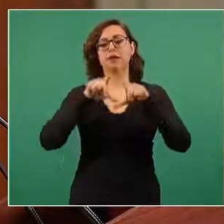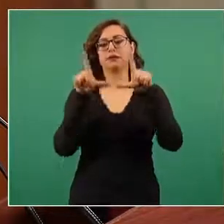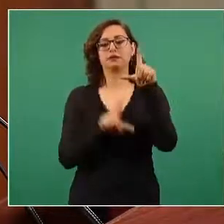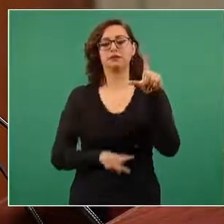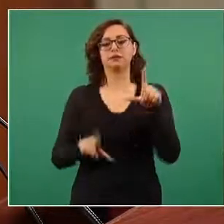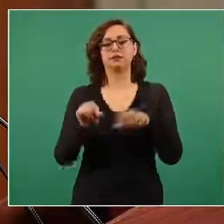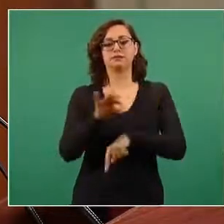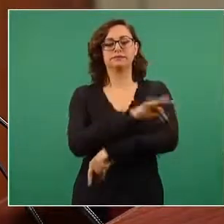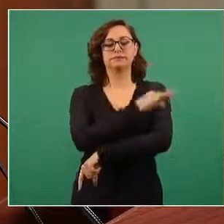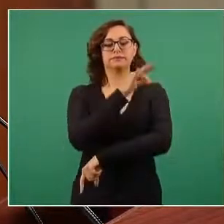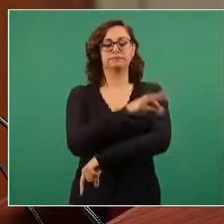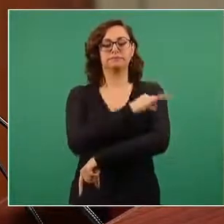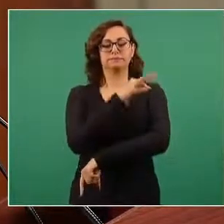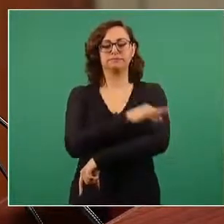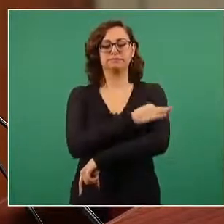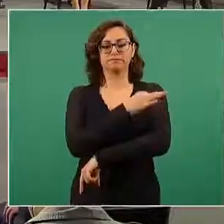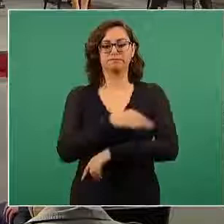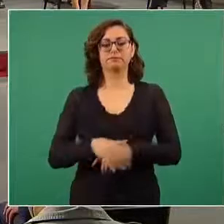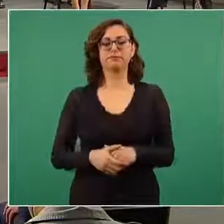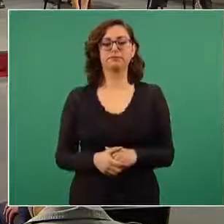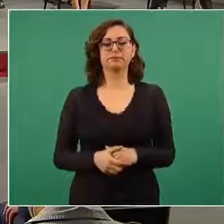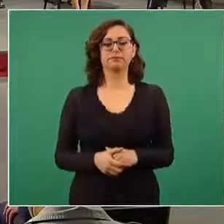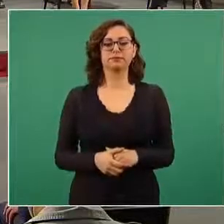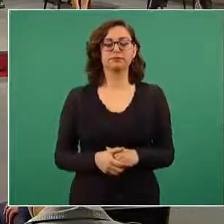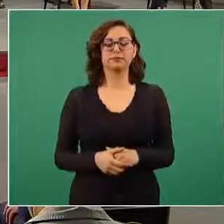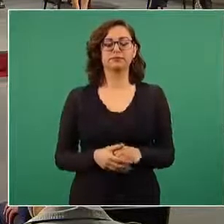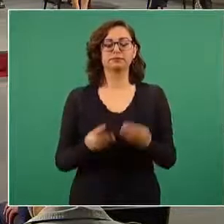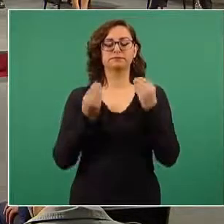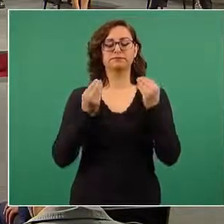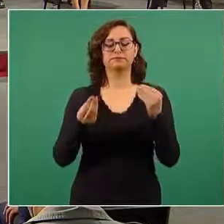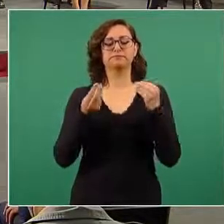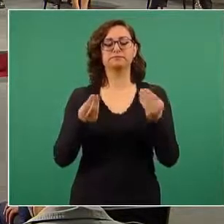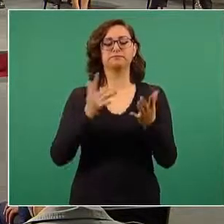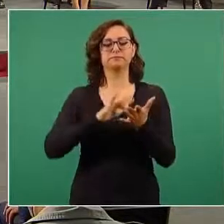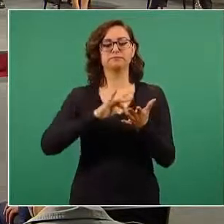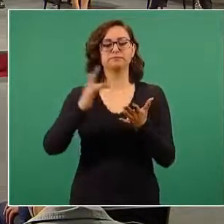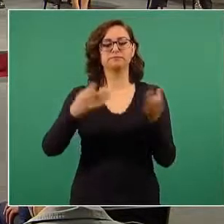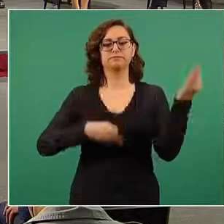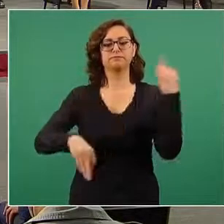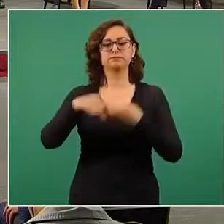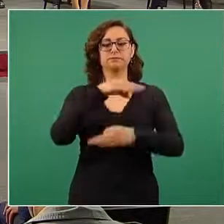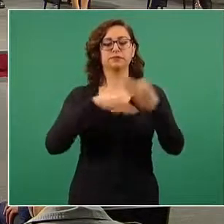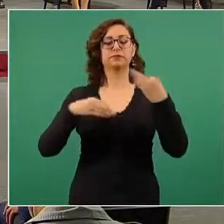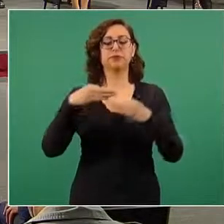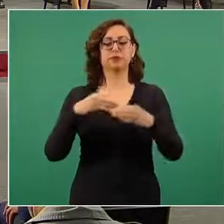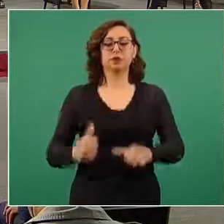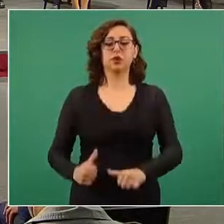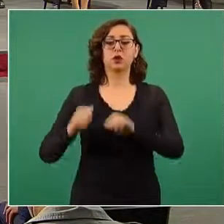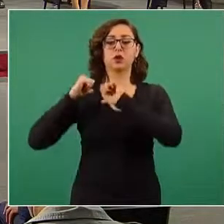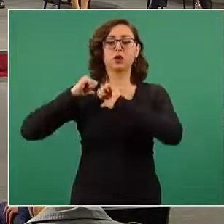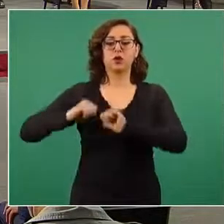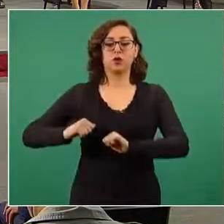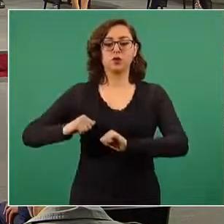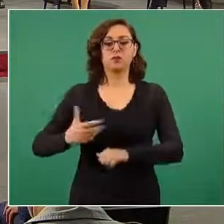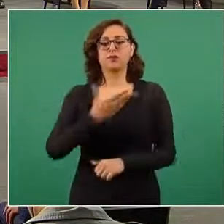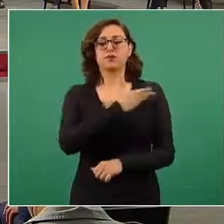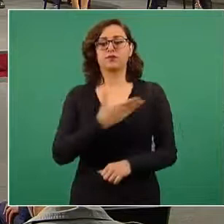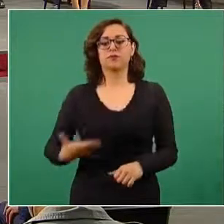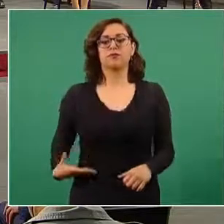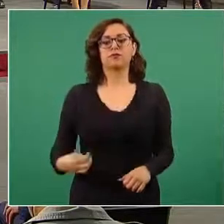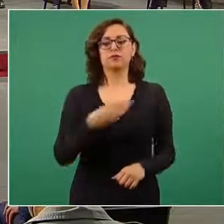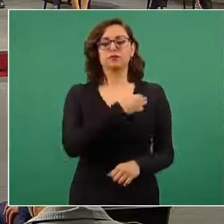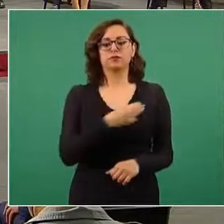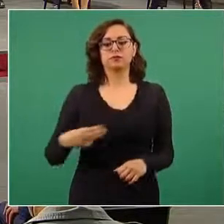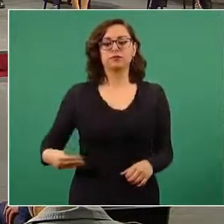de Vacunación. Muchas gracias a todas las autoridades, presidentes